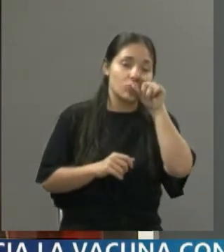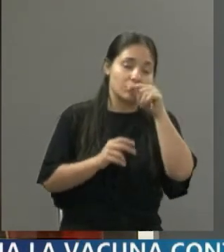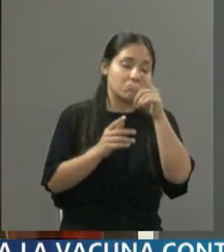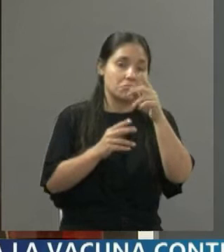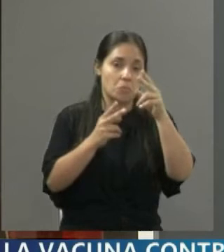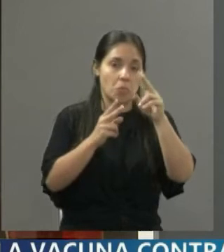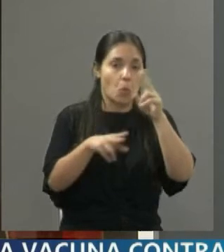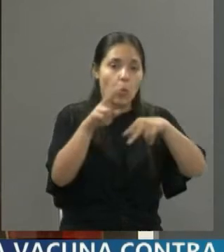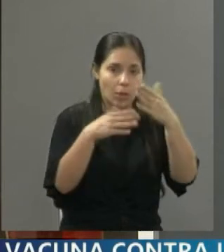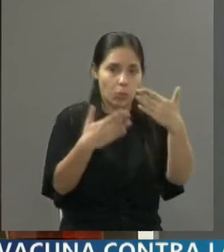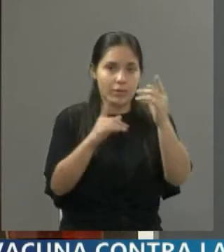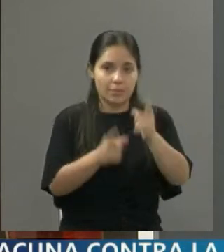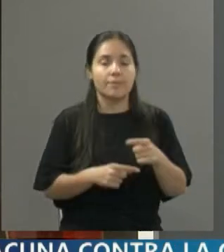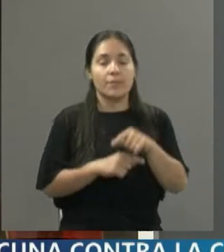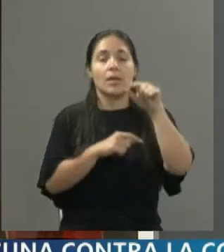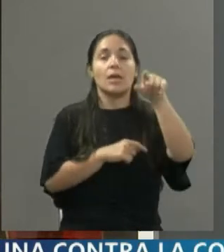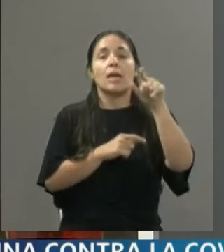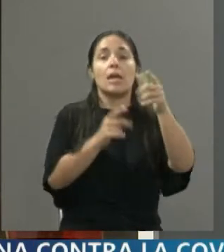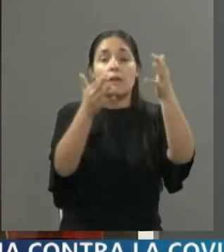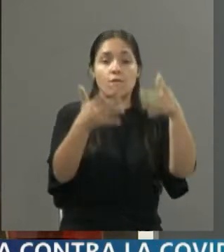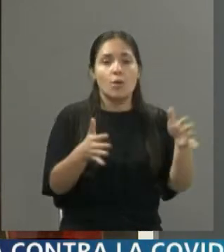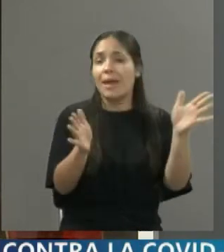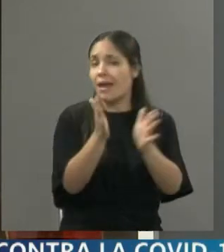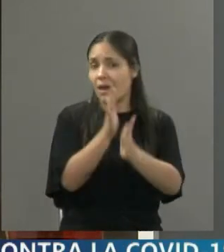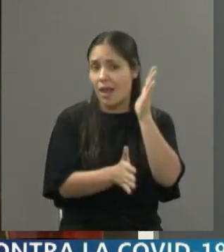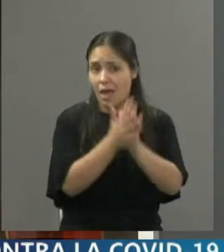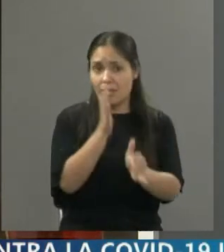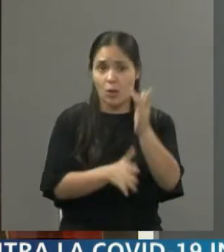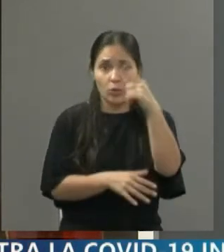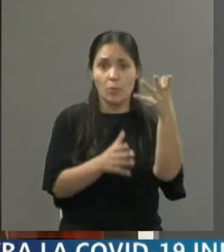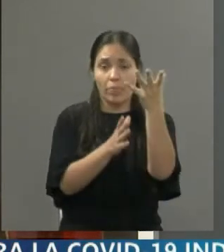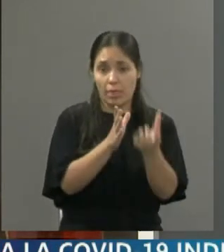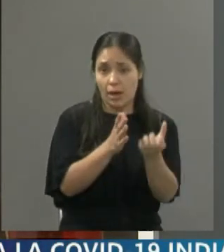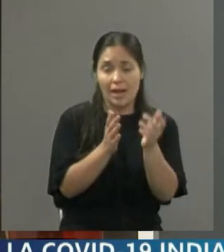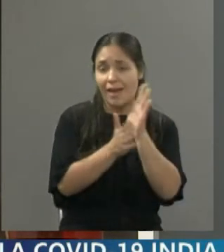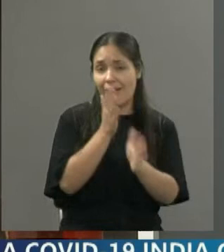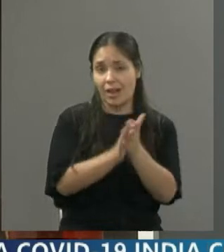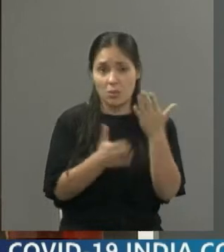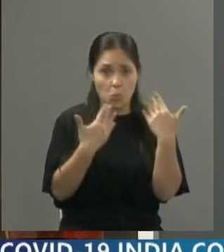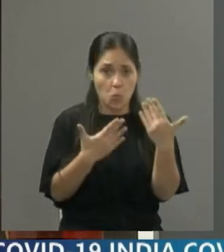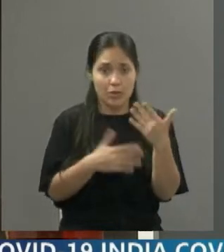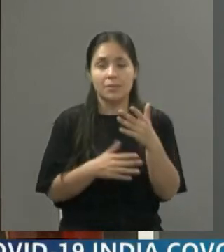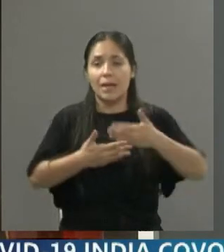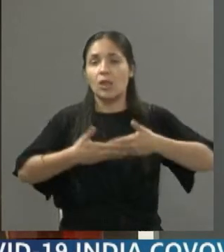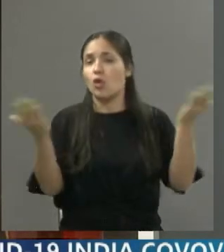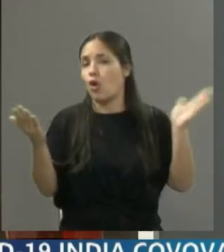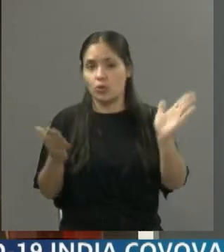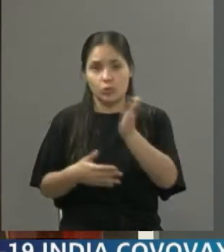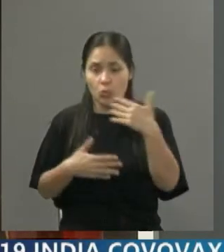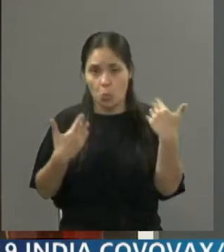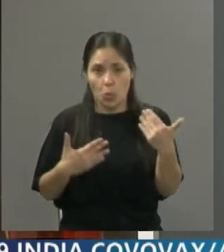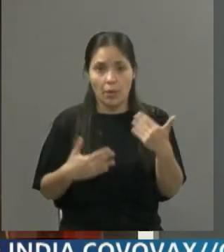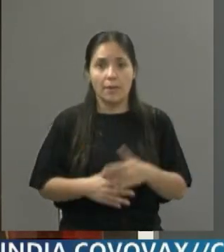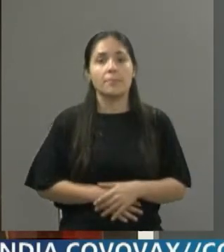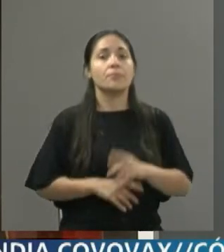pueden descargarlo de manera gratuita porque es para todos y para todas, pero